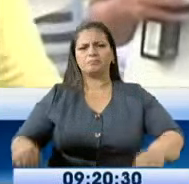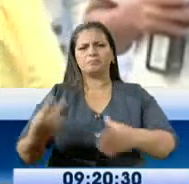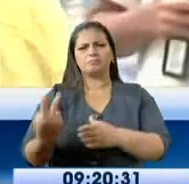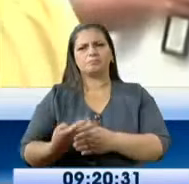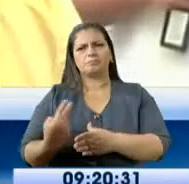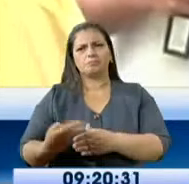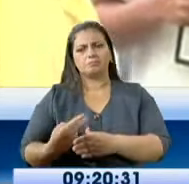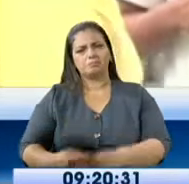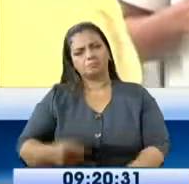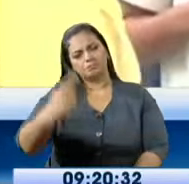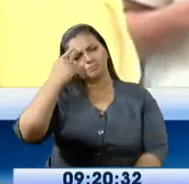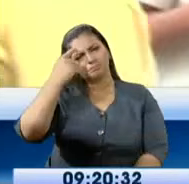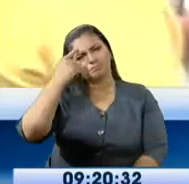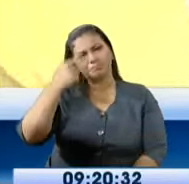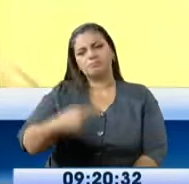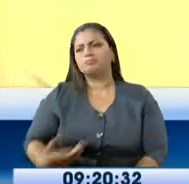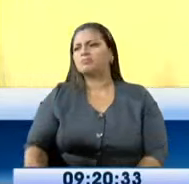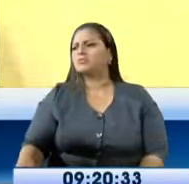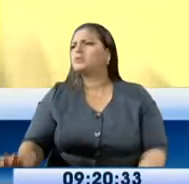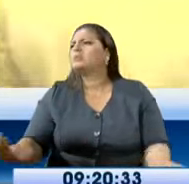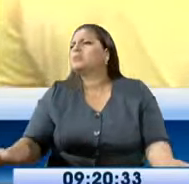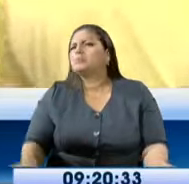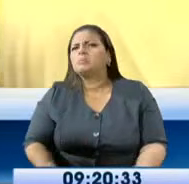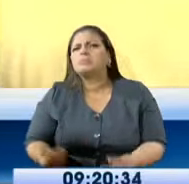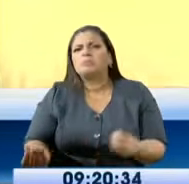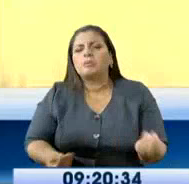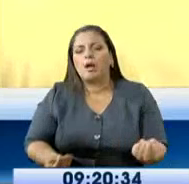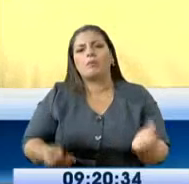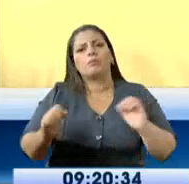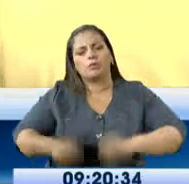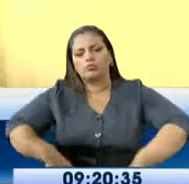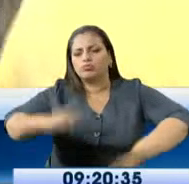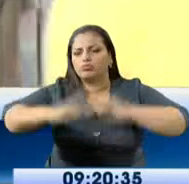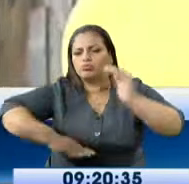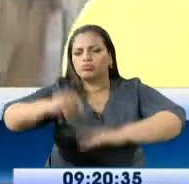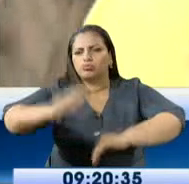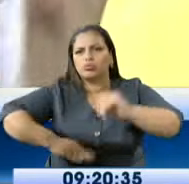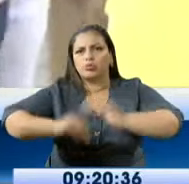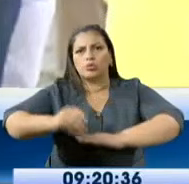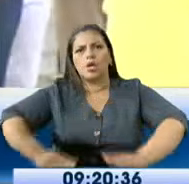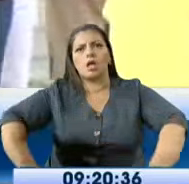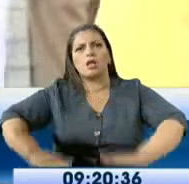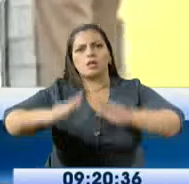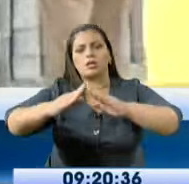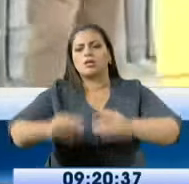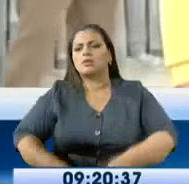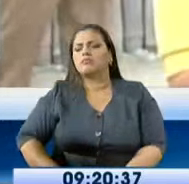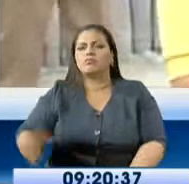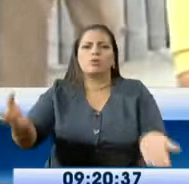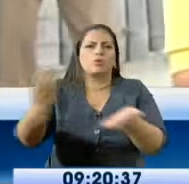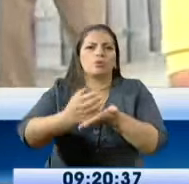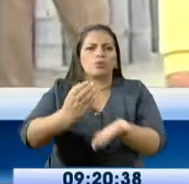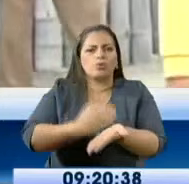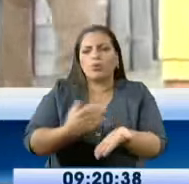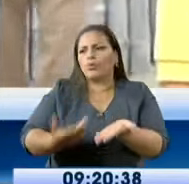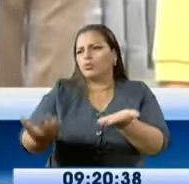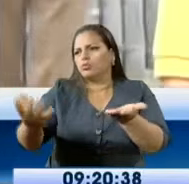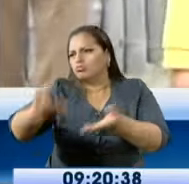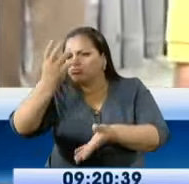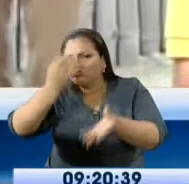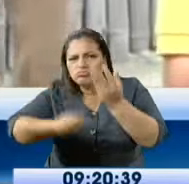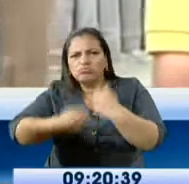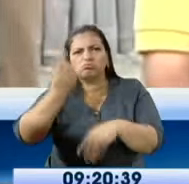que se pueda capacitar, enseñar, dar clases a la comunidad allí. Así es verdad, niña, porque si acaba de escuchar a